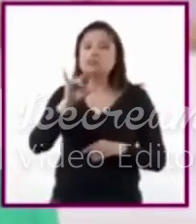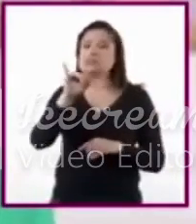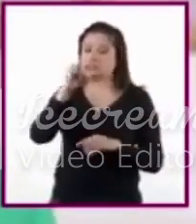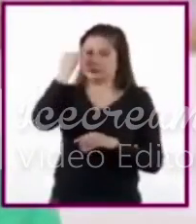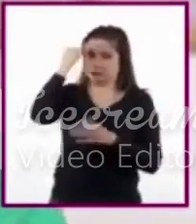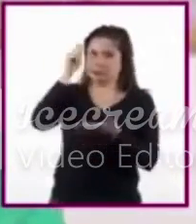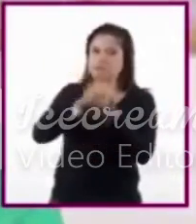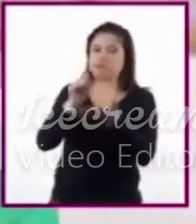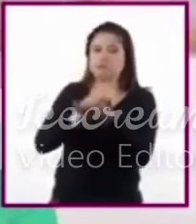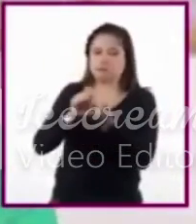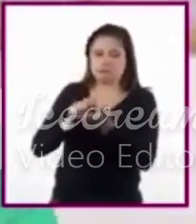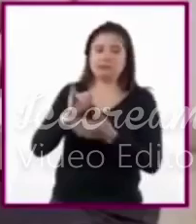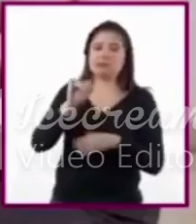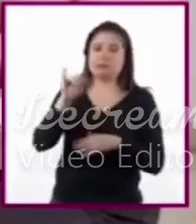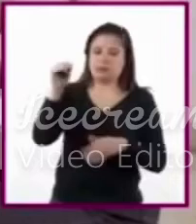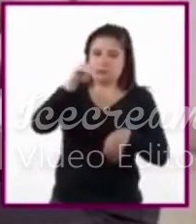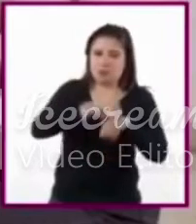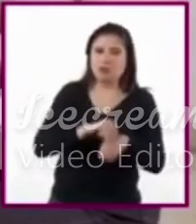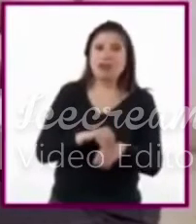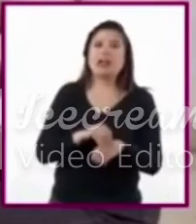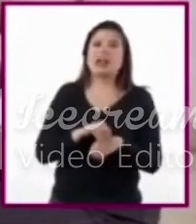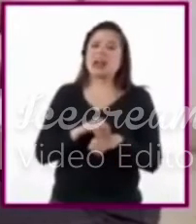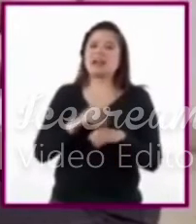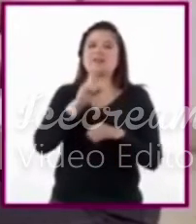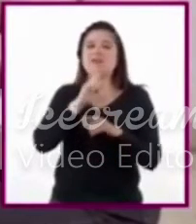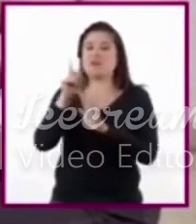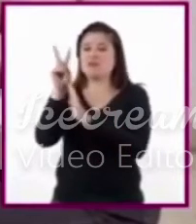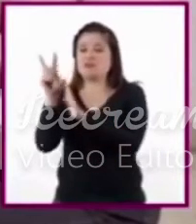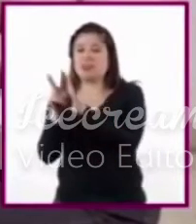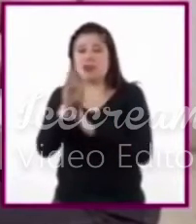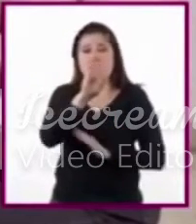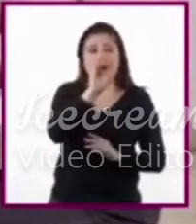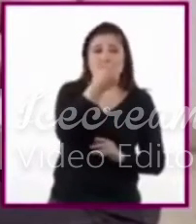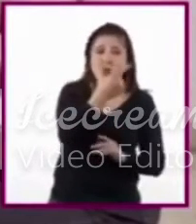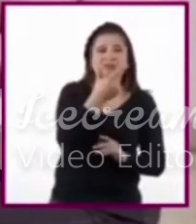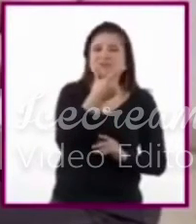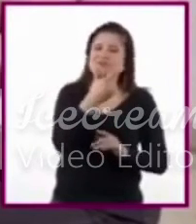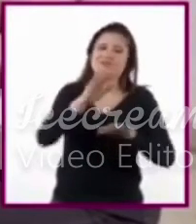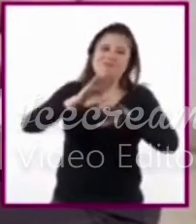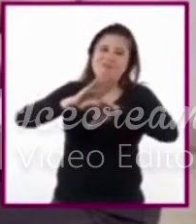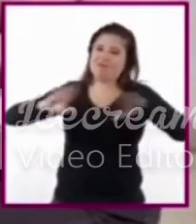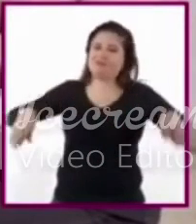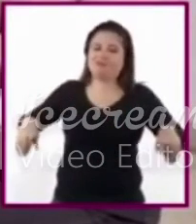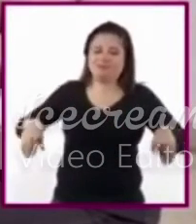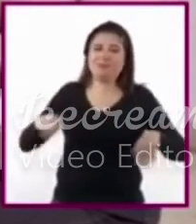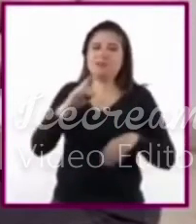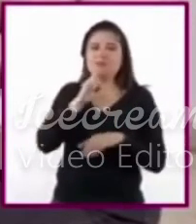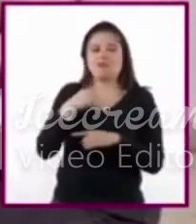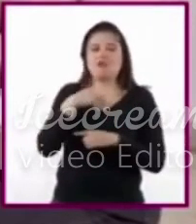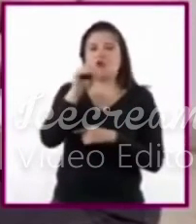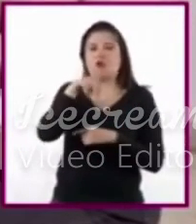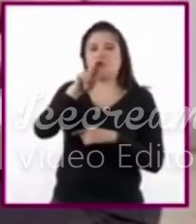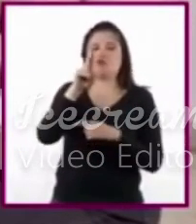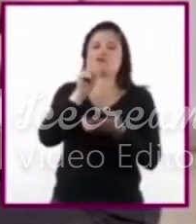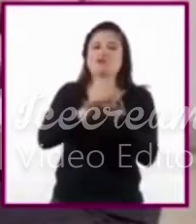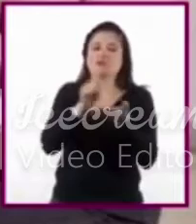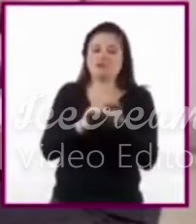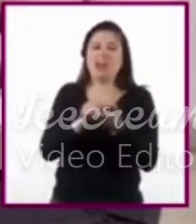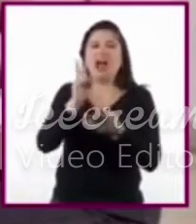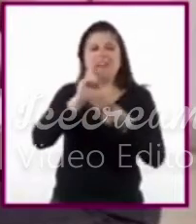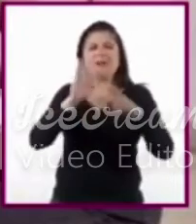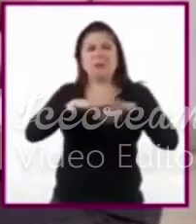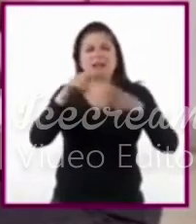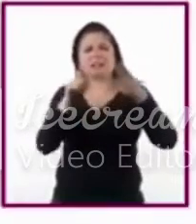nombre de la autora. Creo que el video y el blog quedan descartados. ¿Qué más debemos revisar para saber si la fuente es verídica?